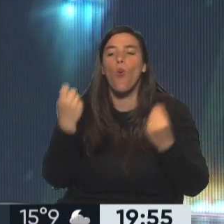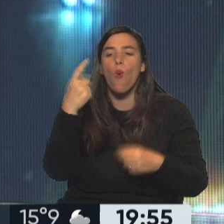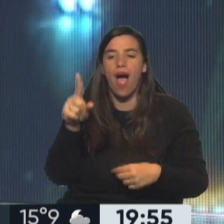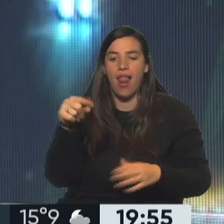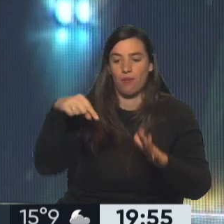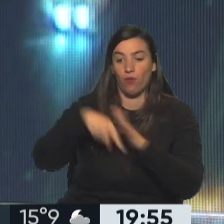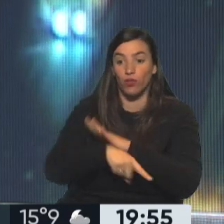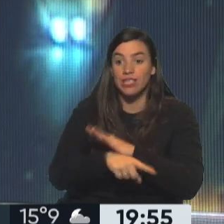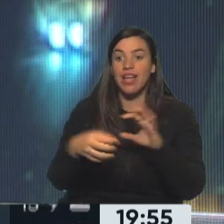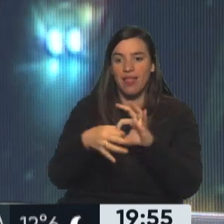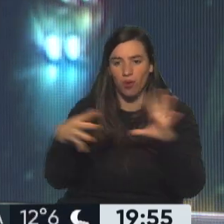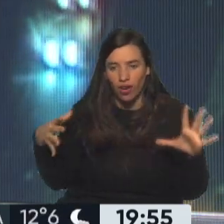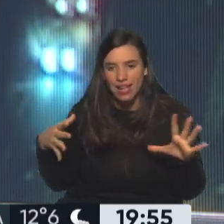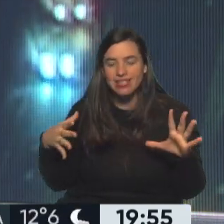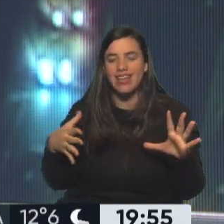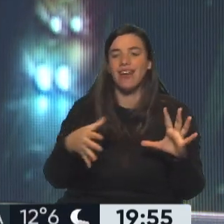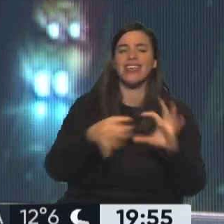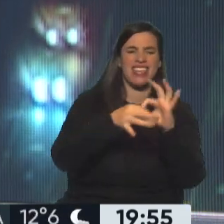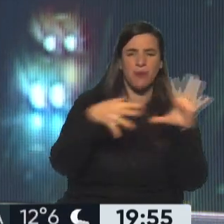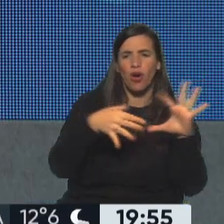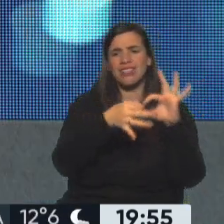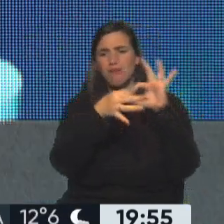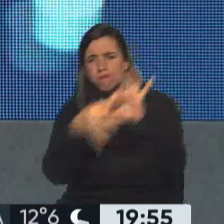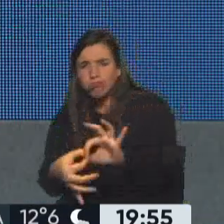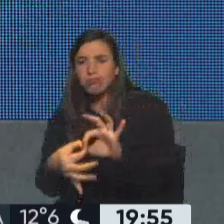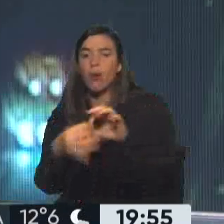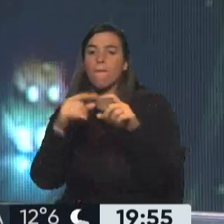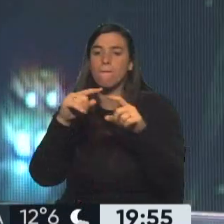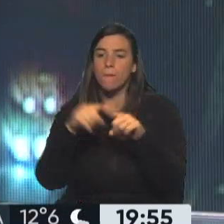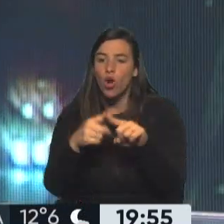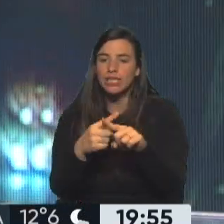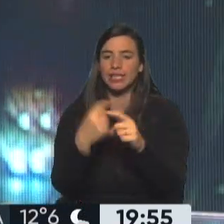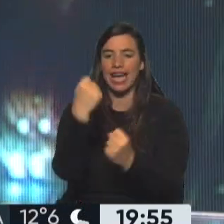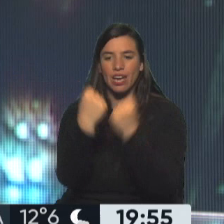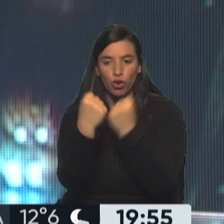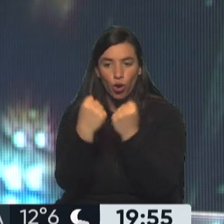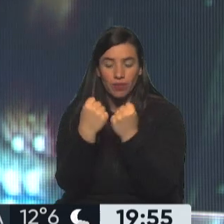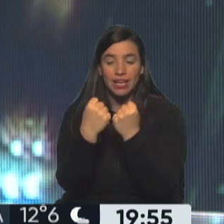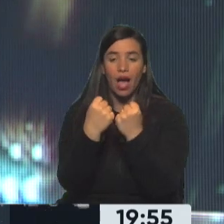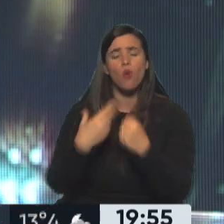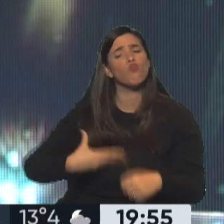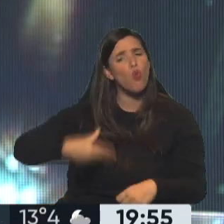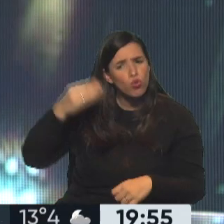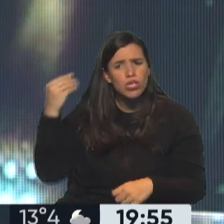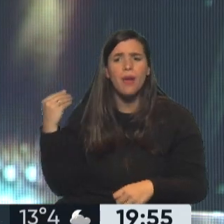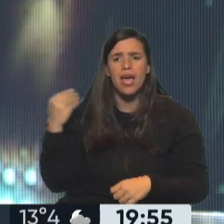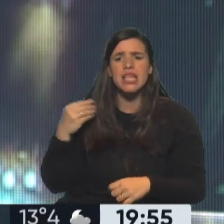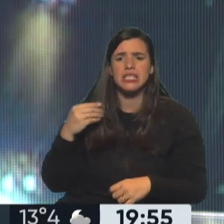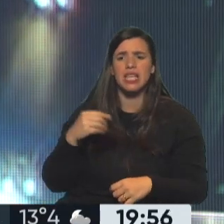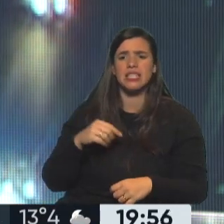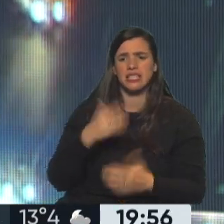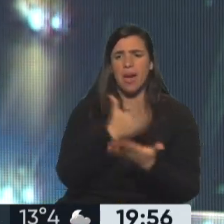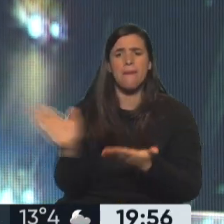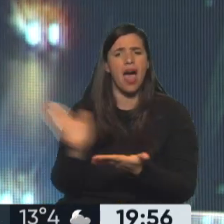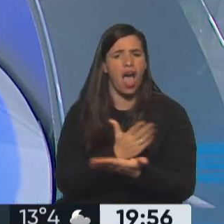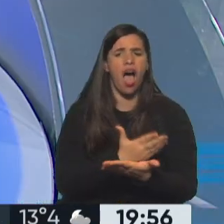asociar a la democracia como democracia política y democracia económica, porque muchas veces reproducimos la lógica liberal que separamos la democracia como si